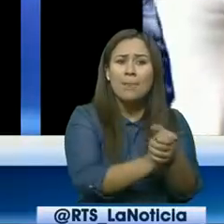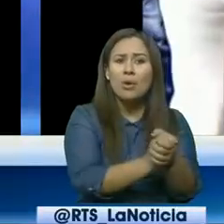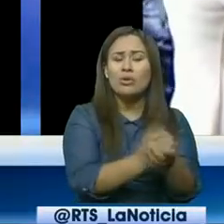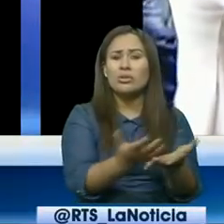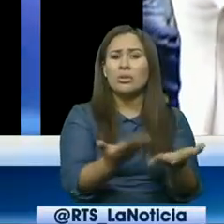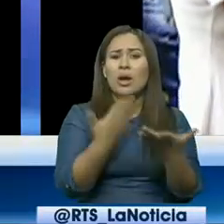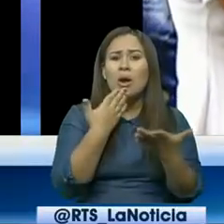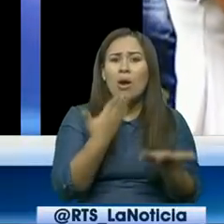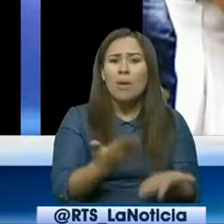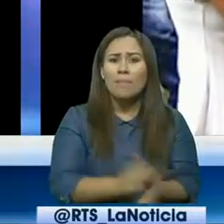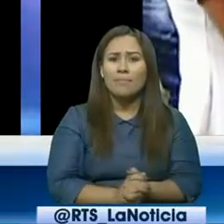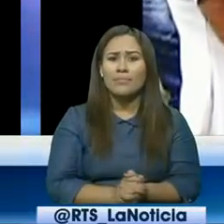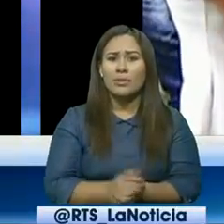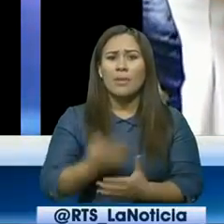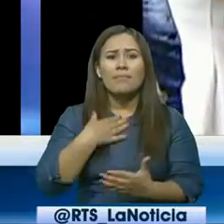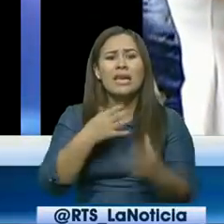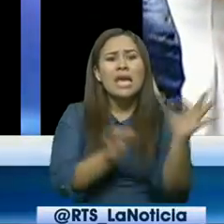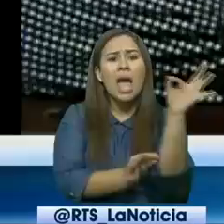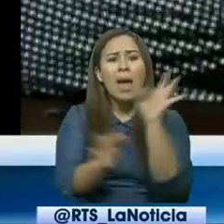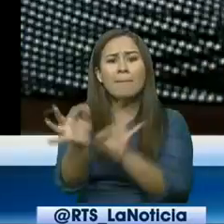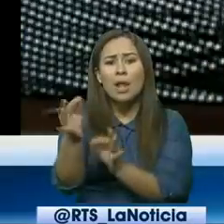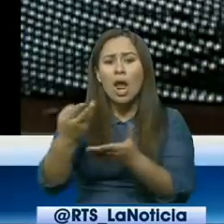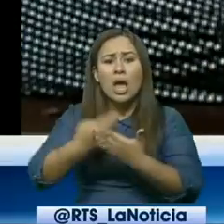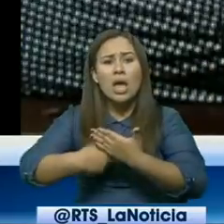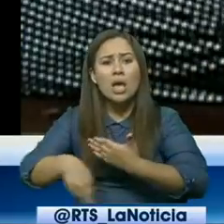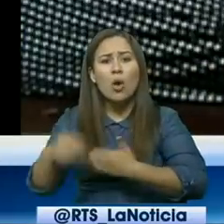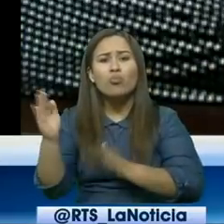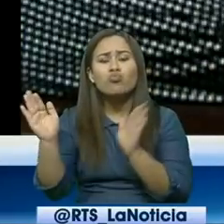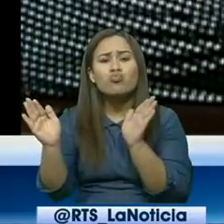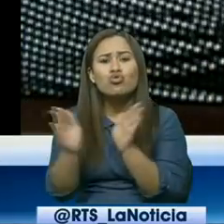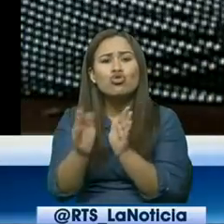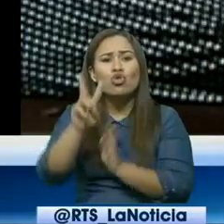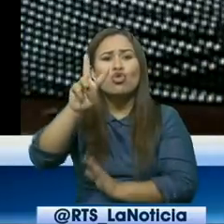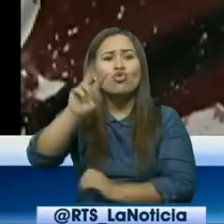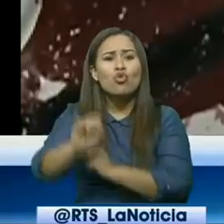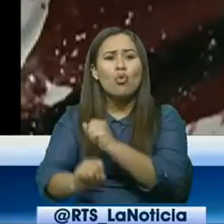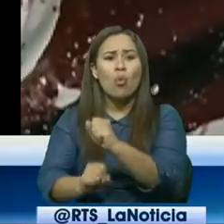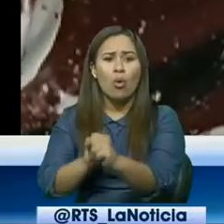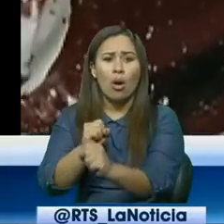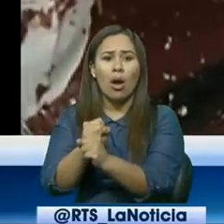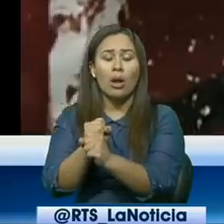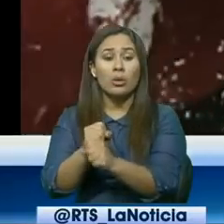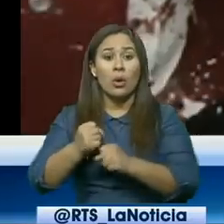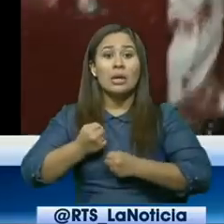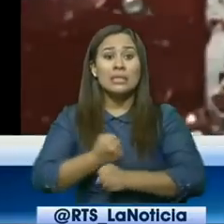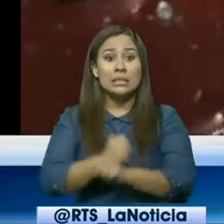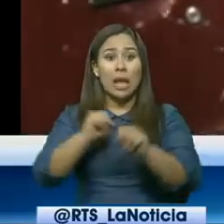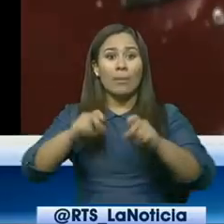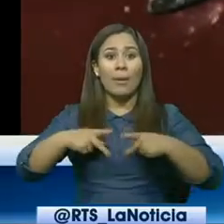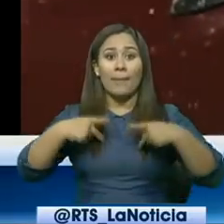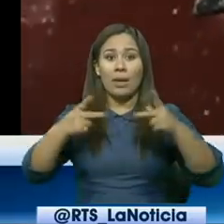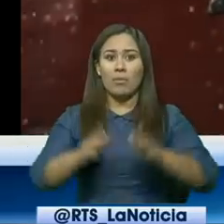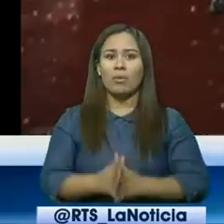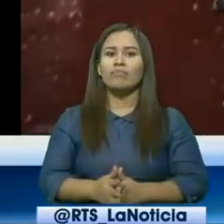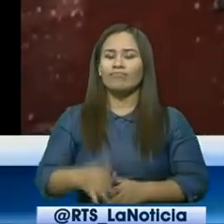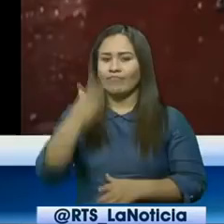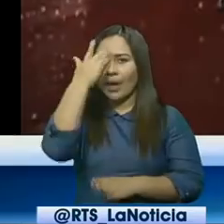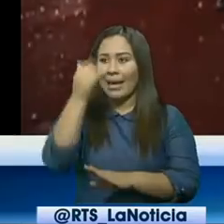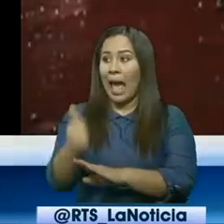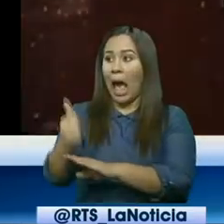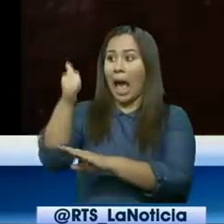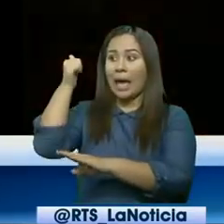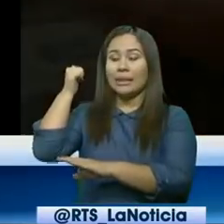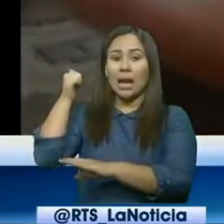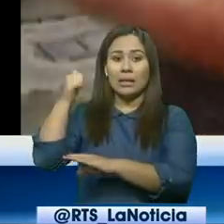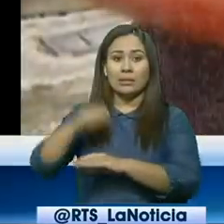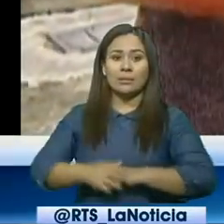mi pequeño su pequeño hijo de dos años pudo sobrevivir porque se encontraba en la parte delantera